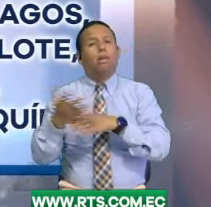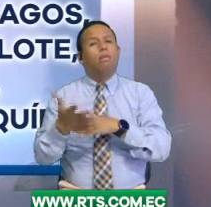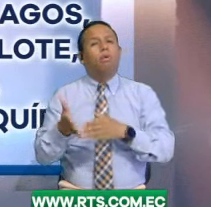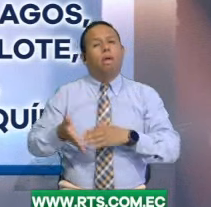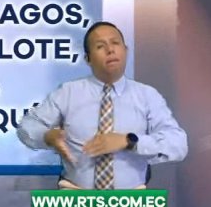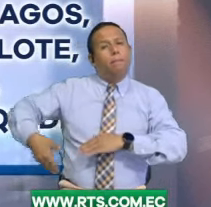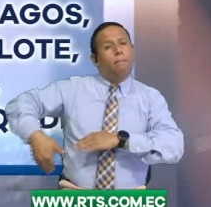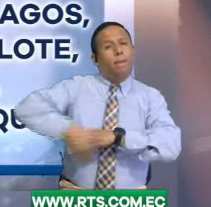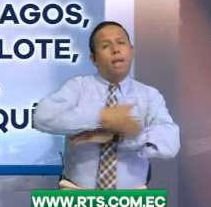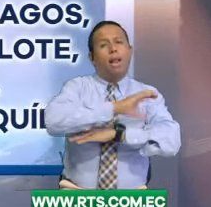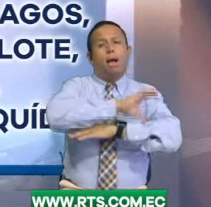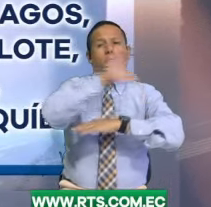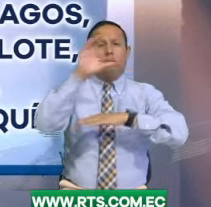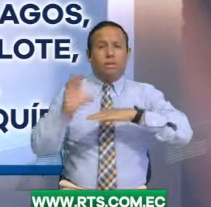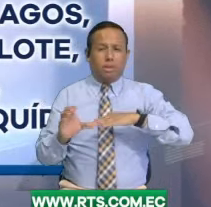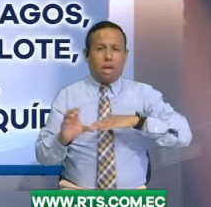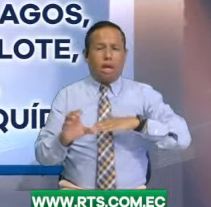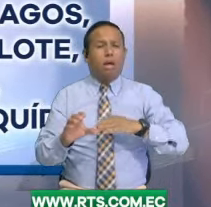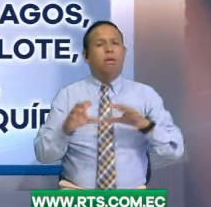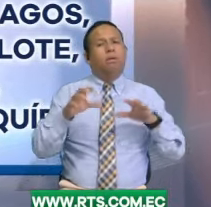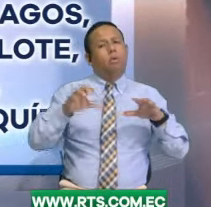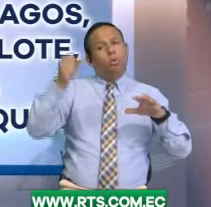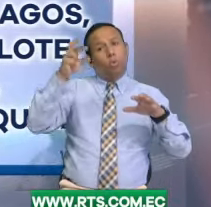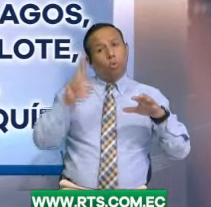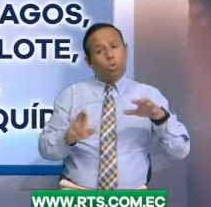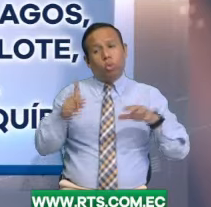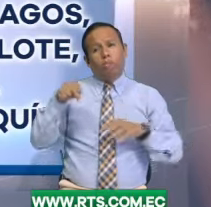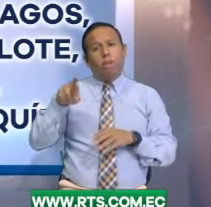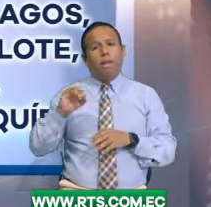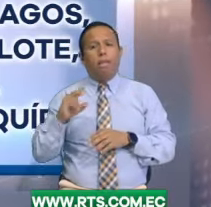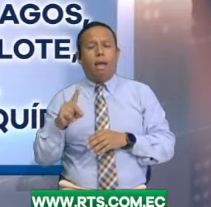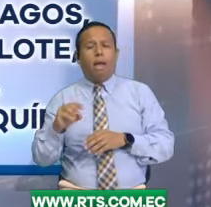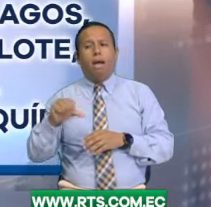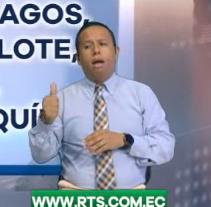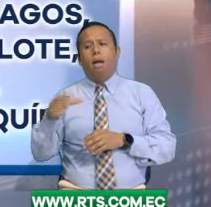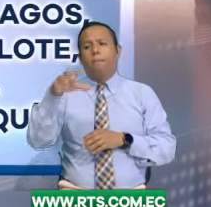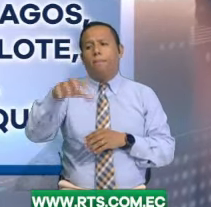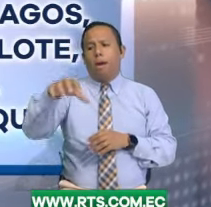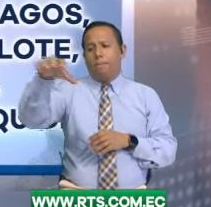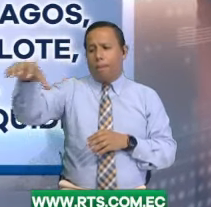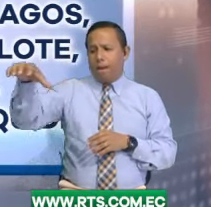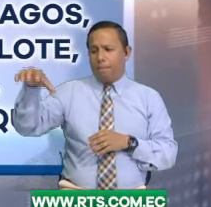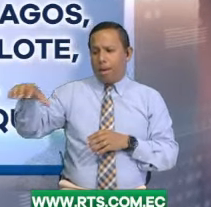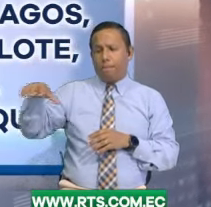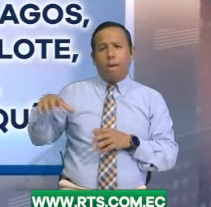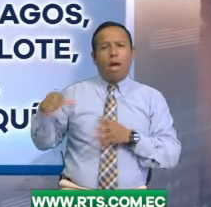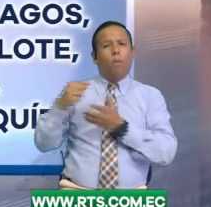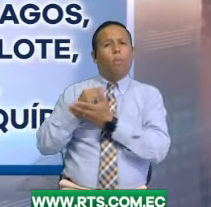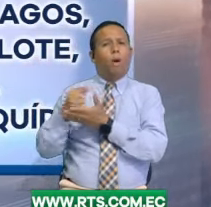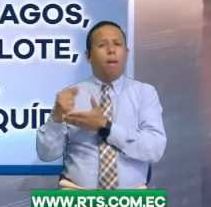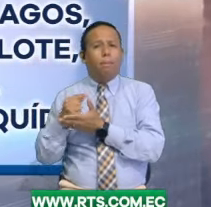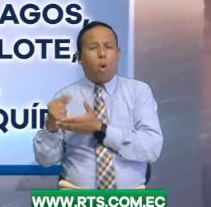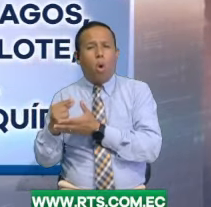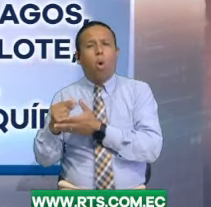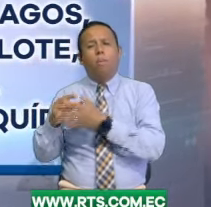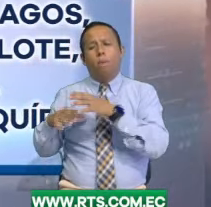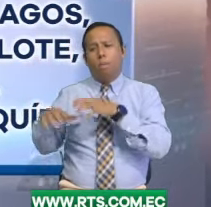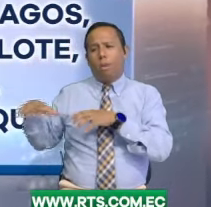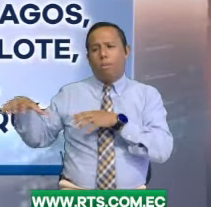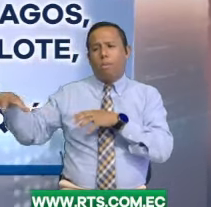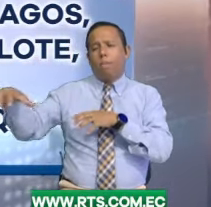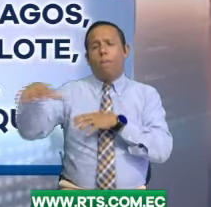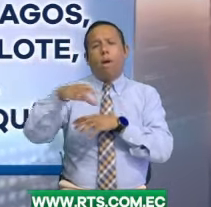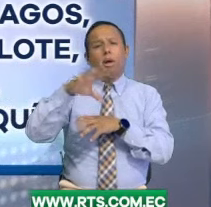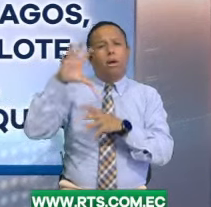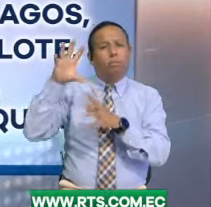la vía la costa ciudadela La Pradera los tulipanes urbasur unión de bananeros La Floresta siete lagos y el